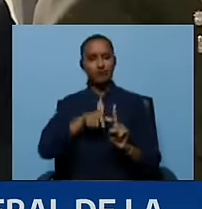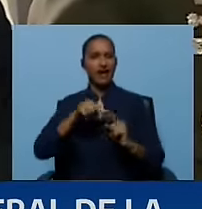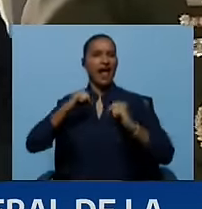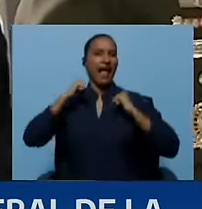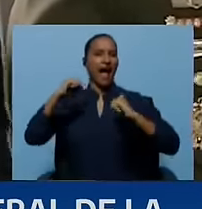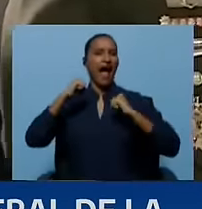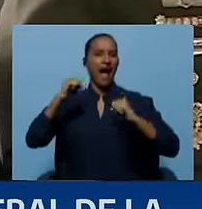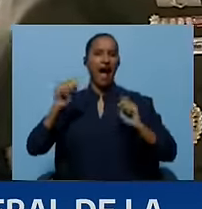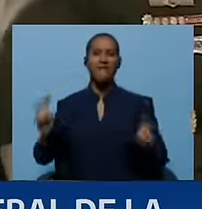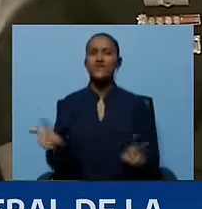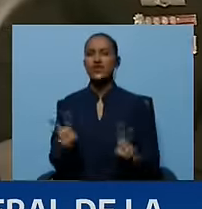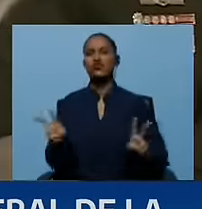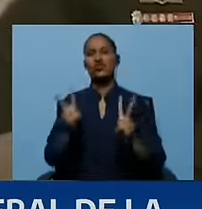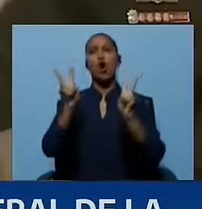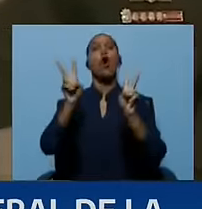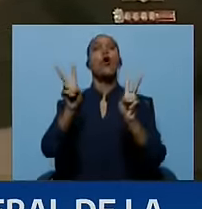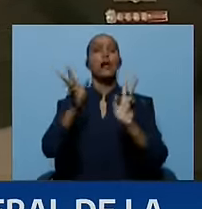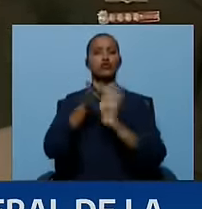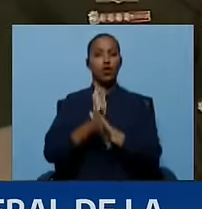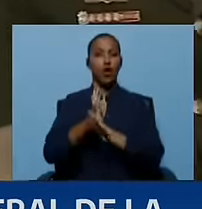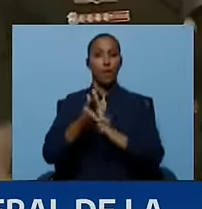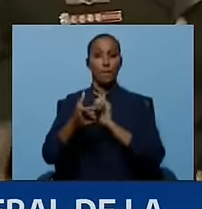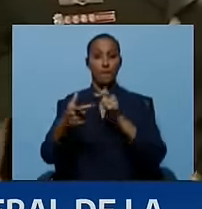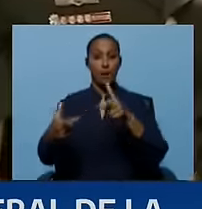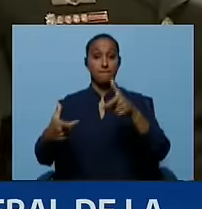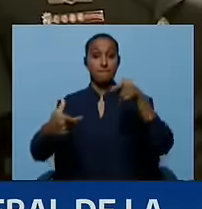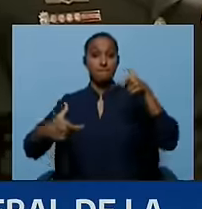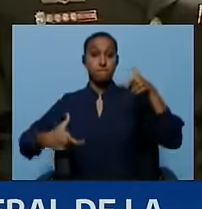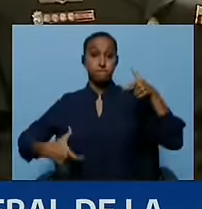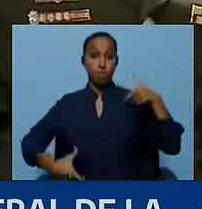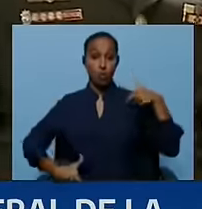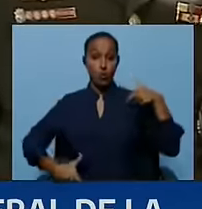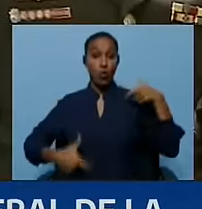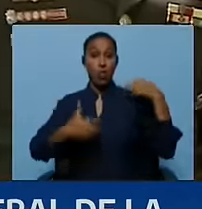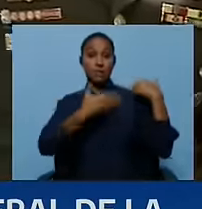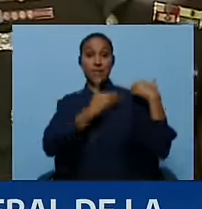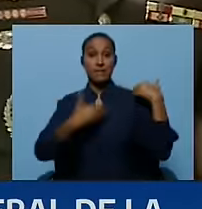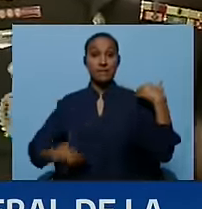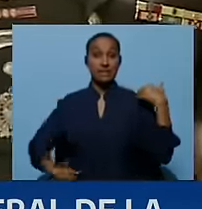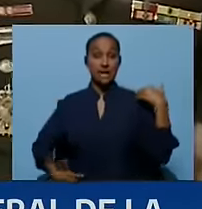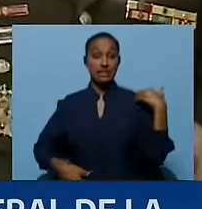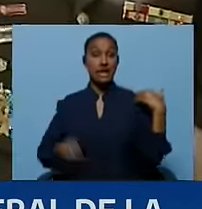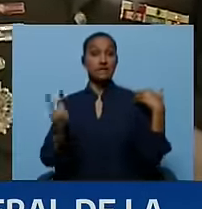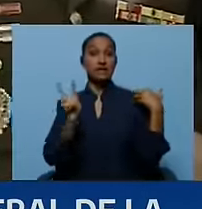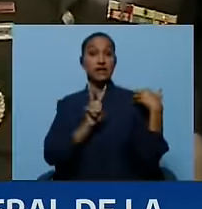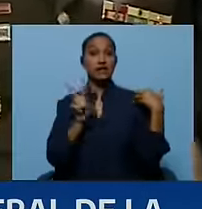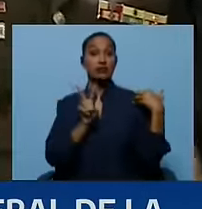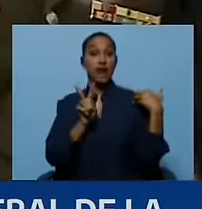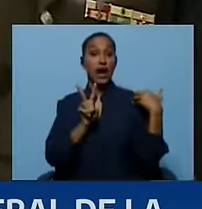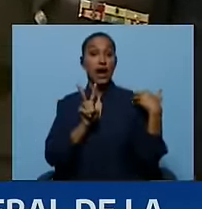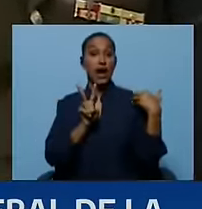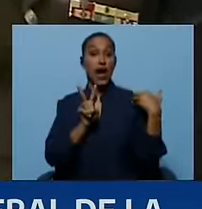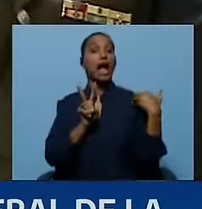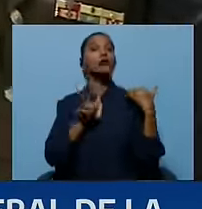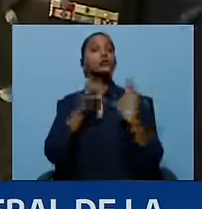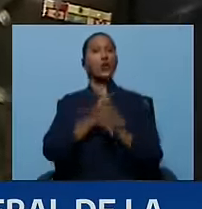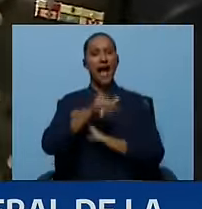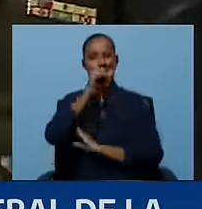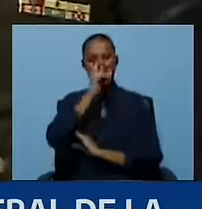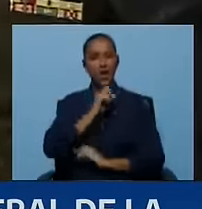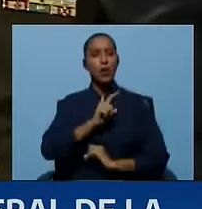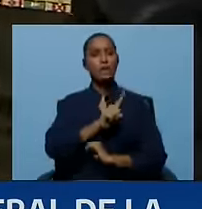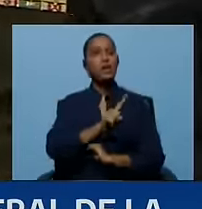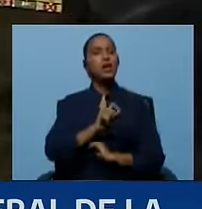tomar su puesto de presidente de Venezuela en el año